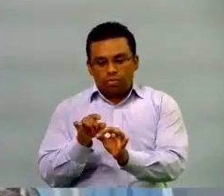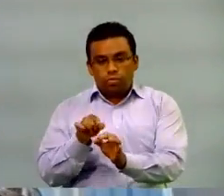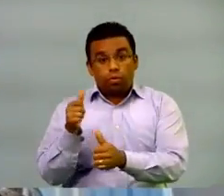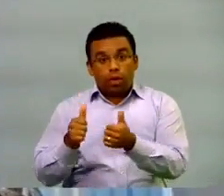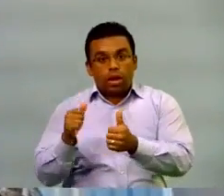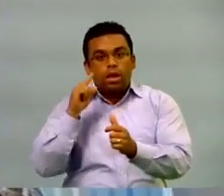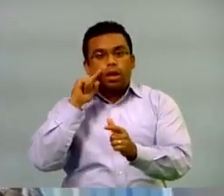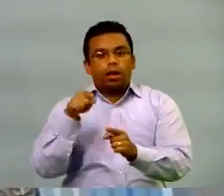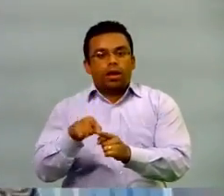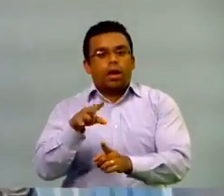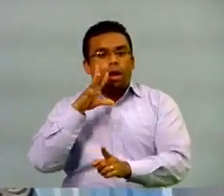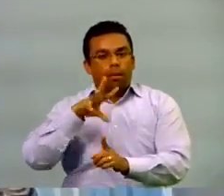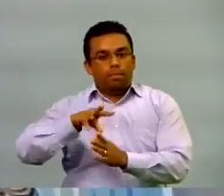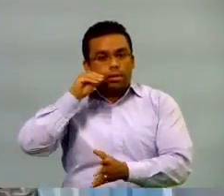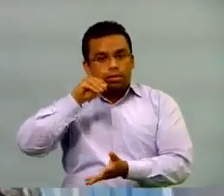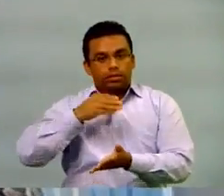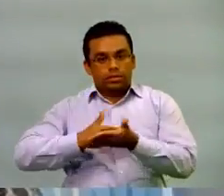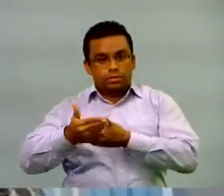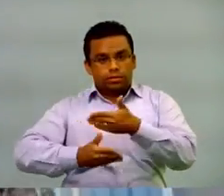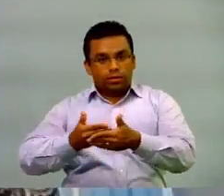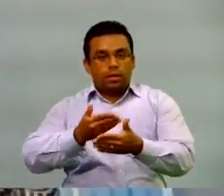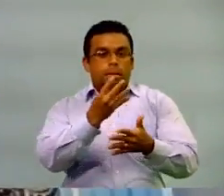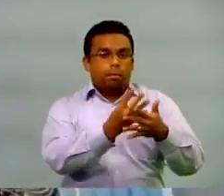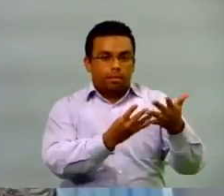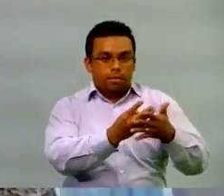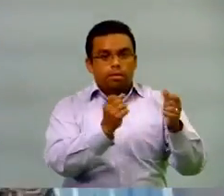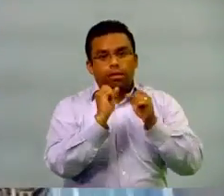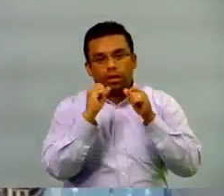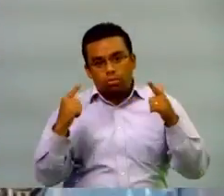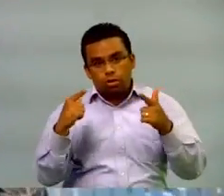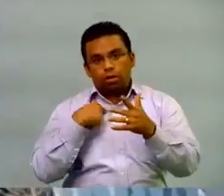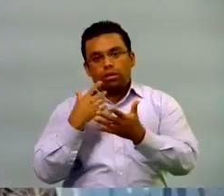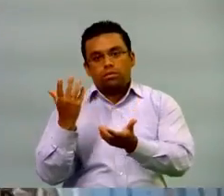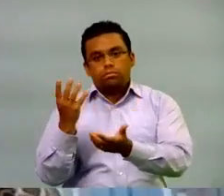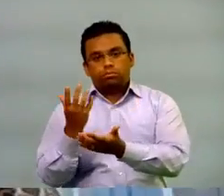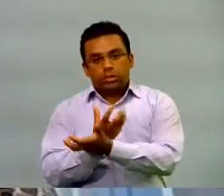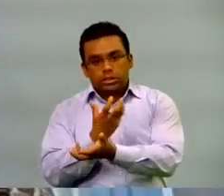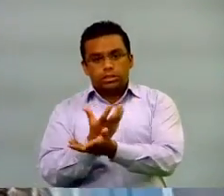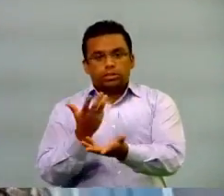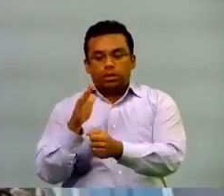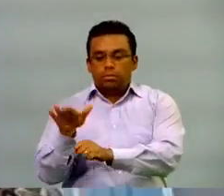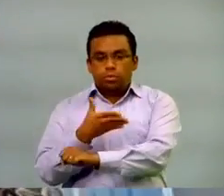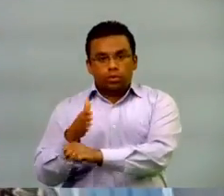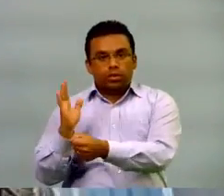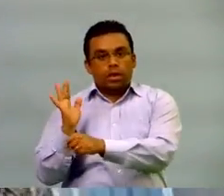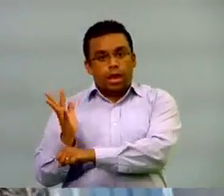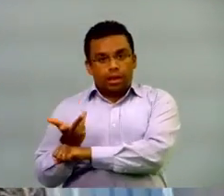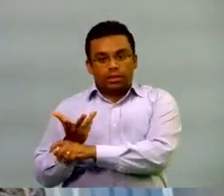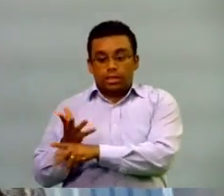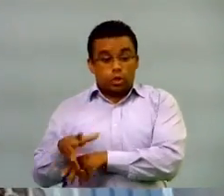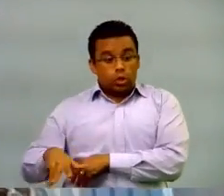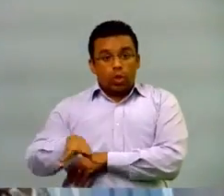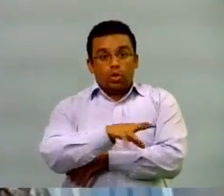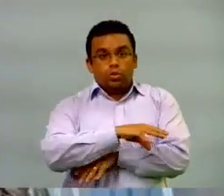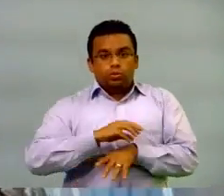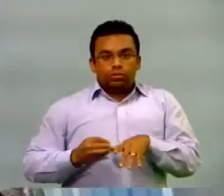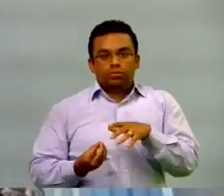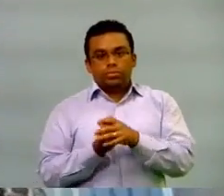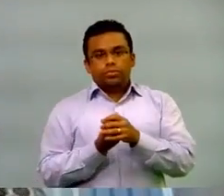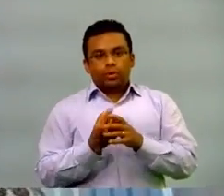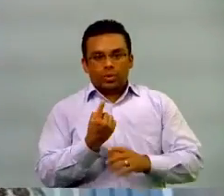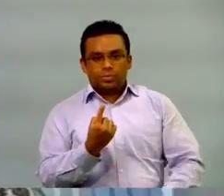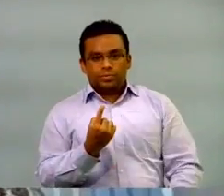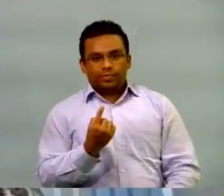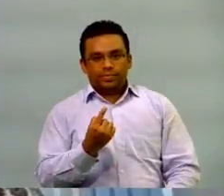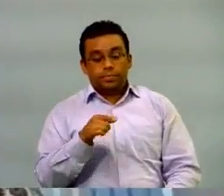aprendizaje los docentes de lenguaje, matemática, ciencia, música, arte, de forma integrada. Entonces yo diría que esas son como